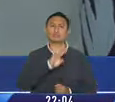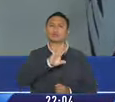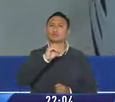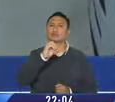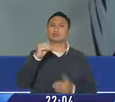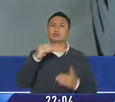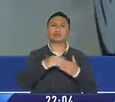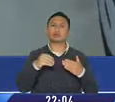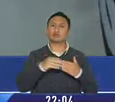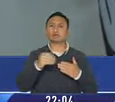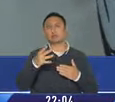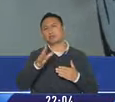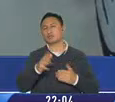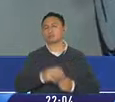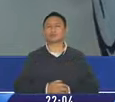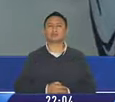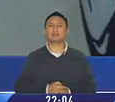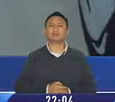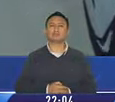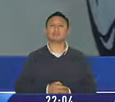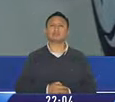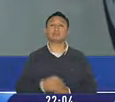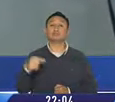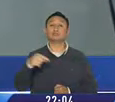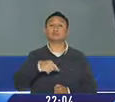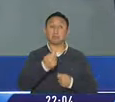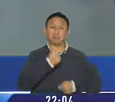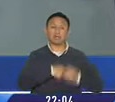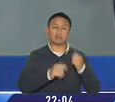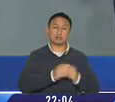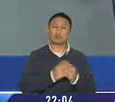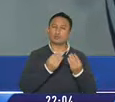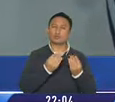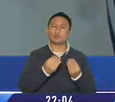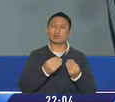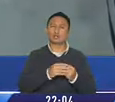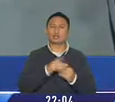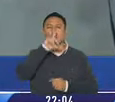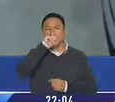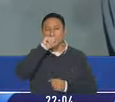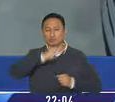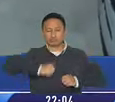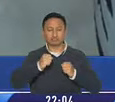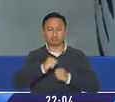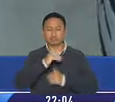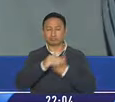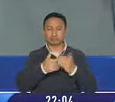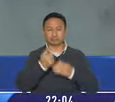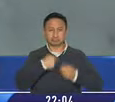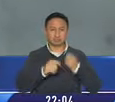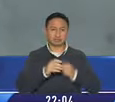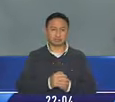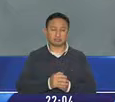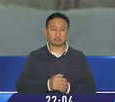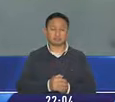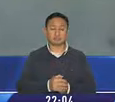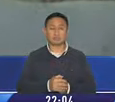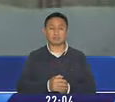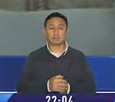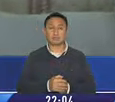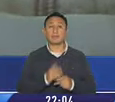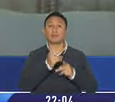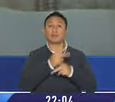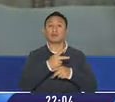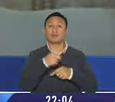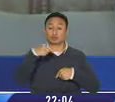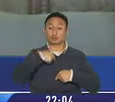400, más o menos. O sea, porque se vendió pechugas, piernas, alitas, de todo se vendió, carne, que producto que